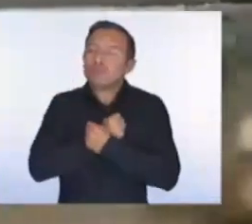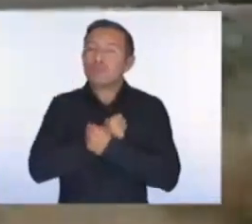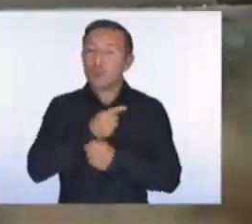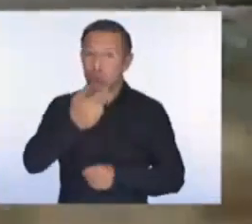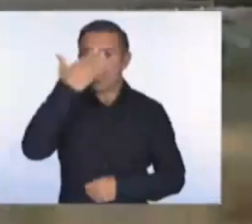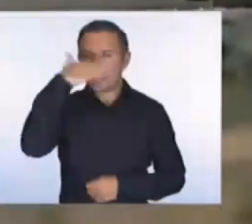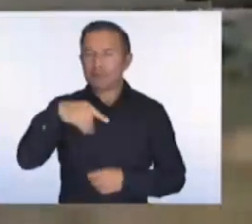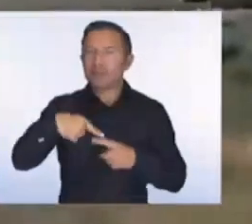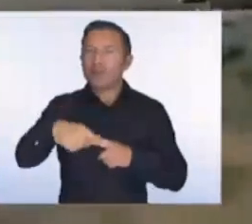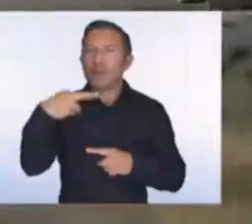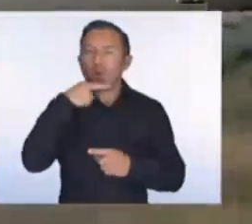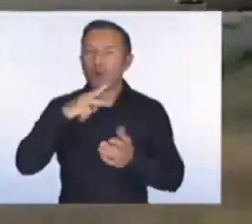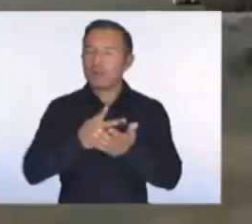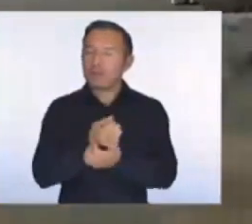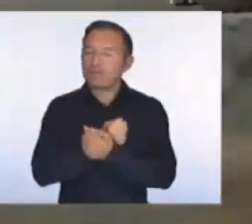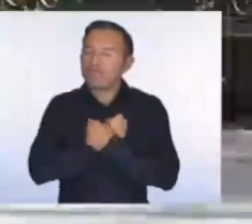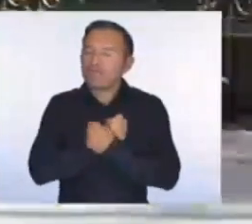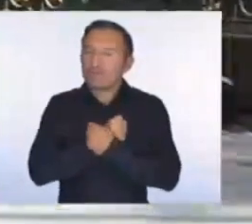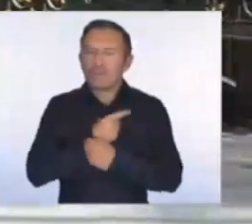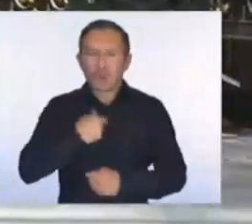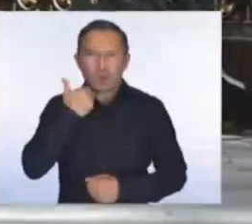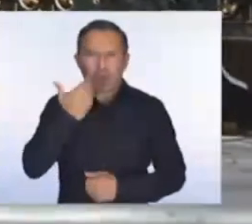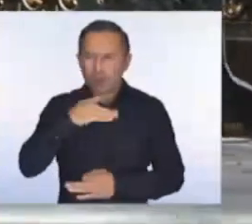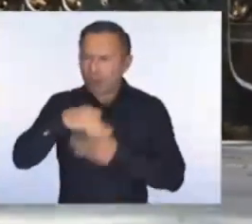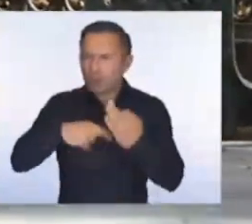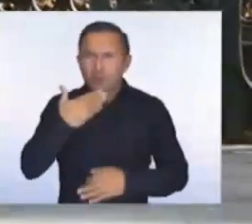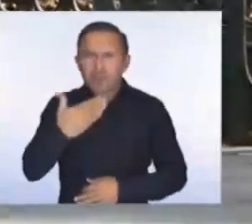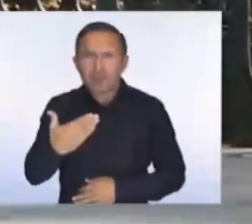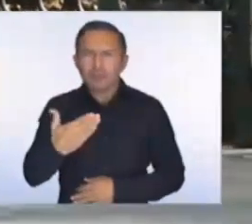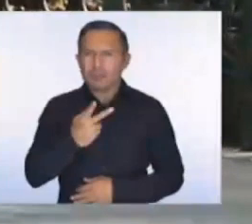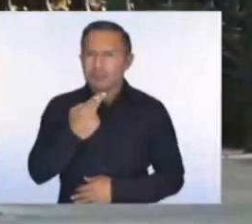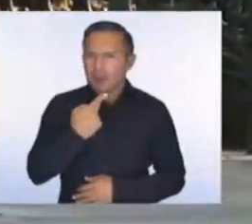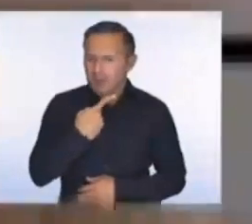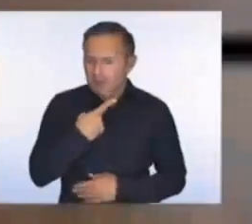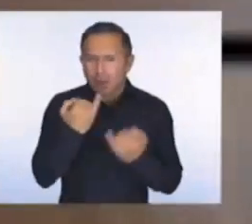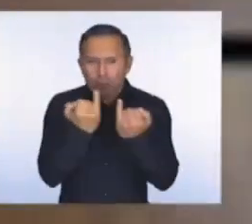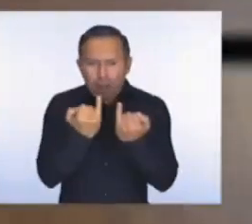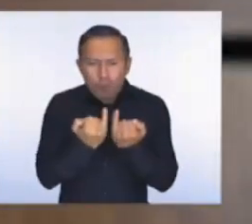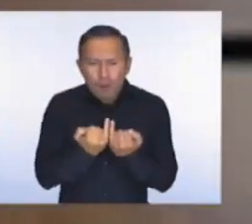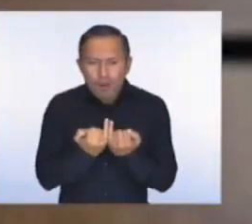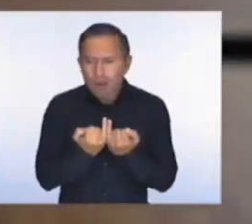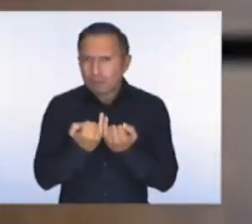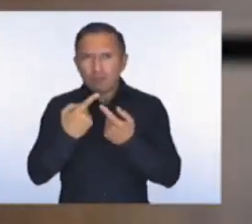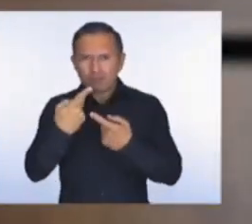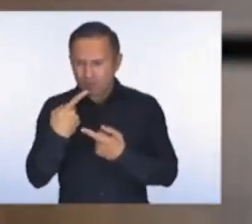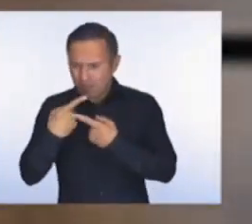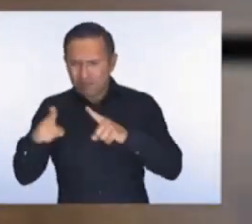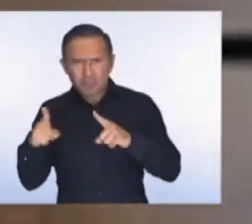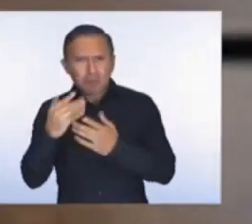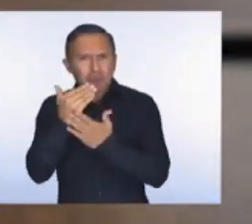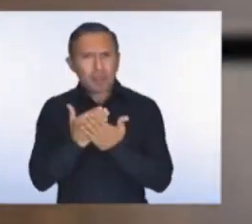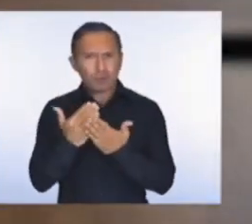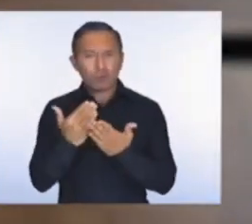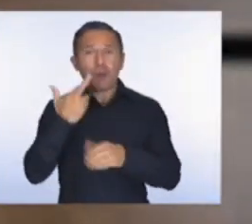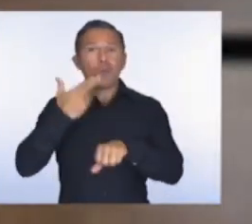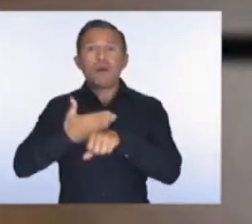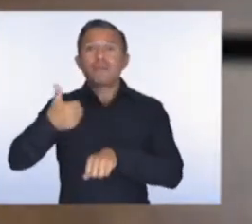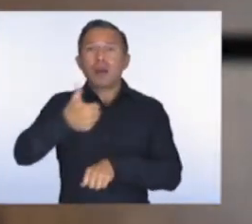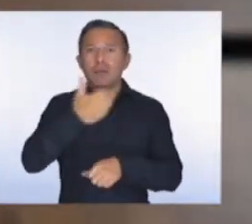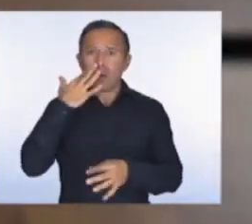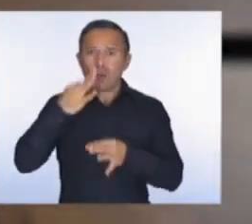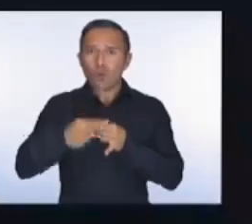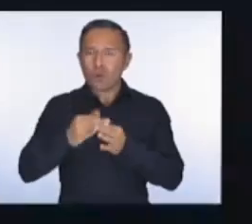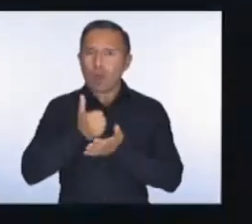nosotros sabemos. Quiero que nos vaya bien. Tenemos más en común que diferencias. Hagamos lo que nos toca.